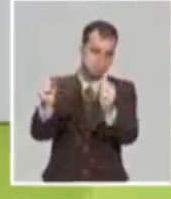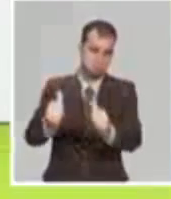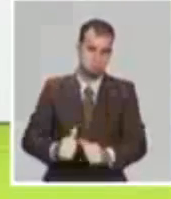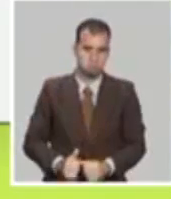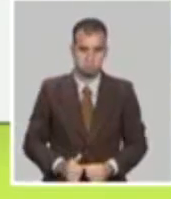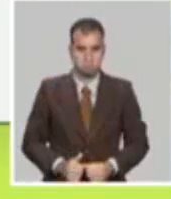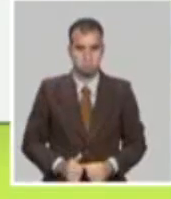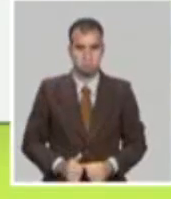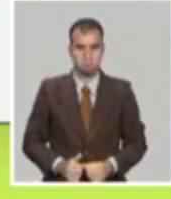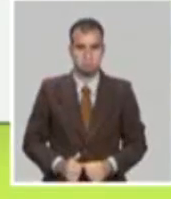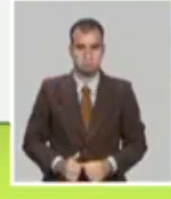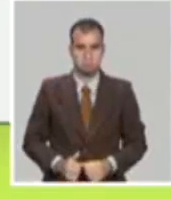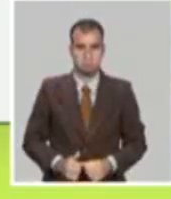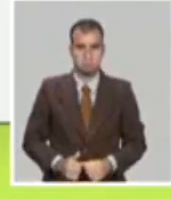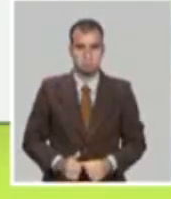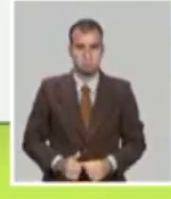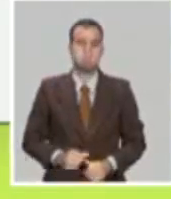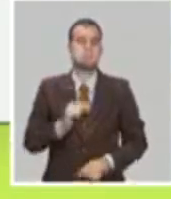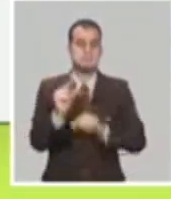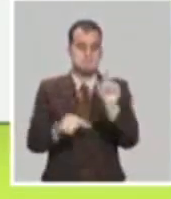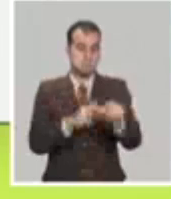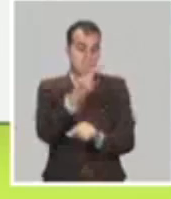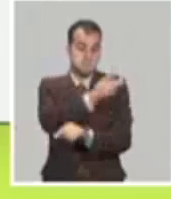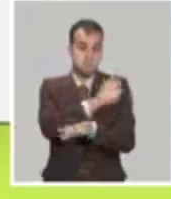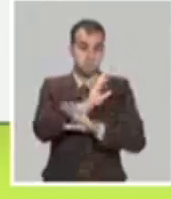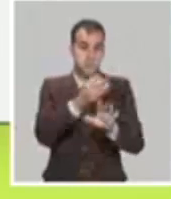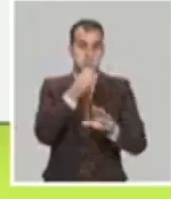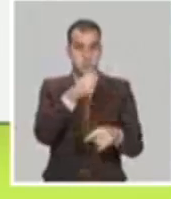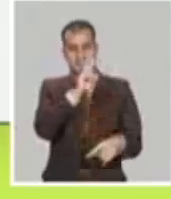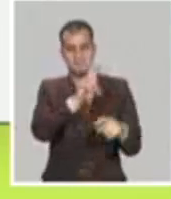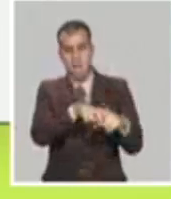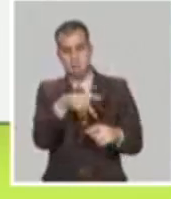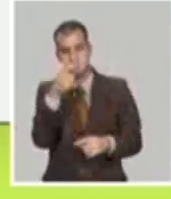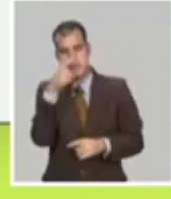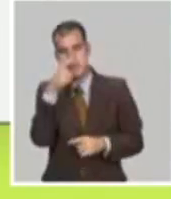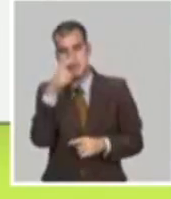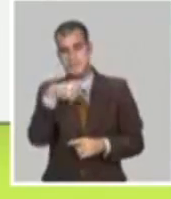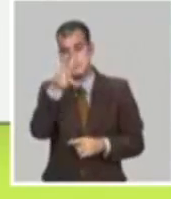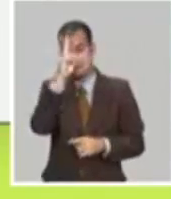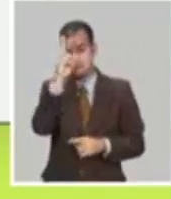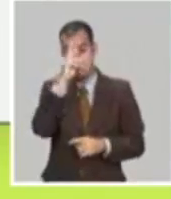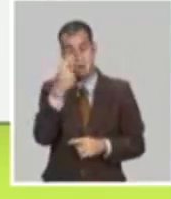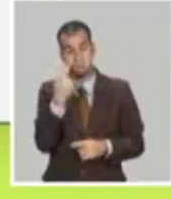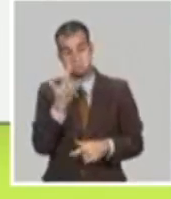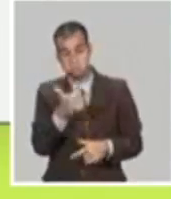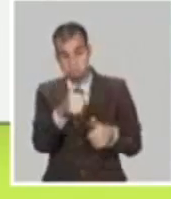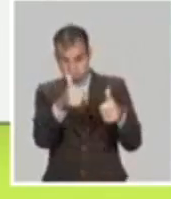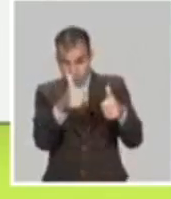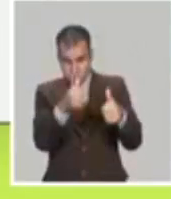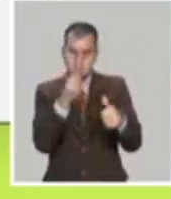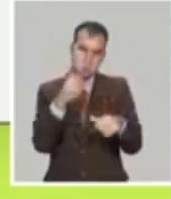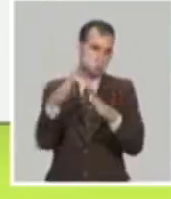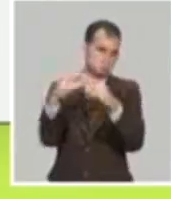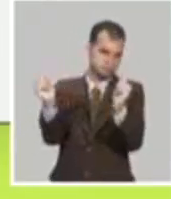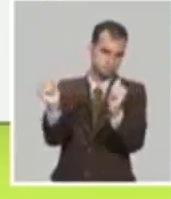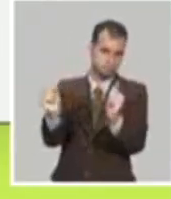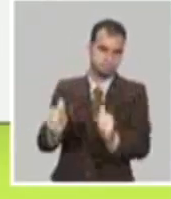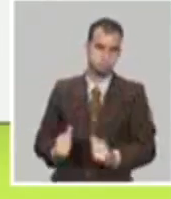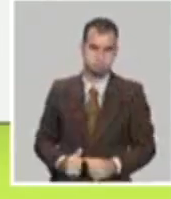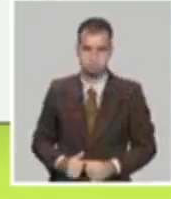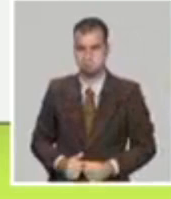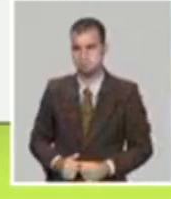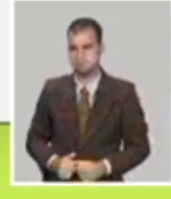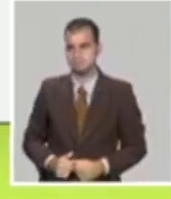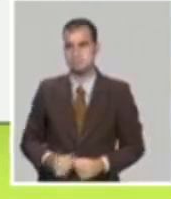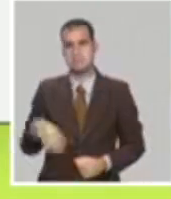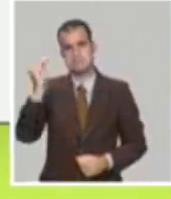observación durante un tiempo bajo la observación del personal de salud, que es el tercer elemento que aparece ahí, donde se